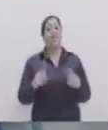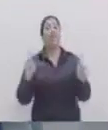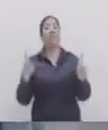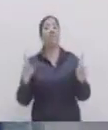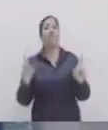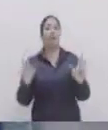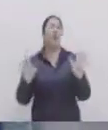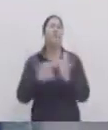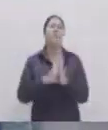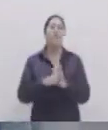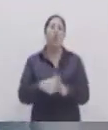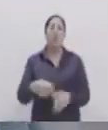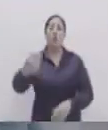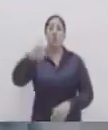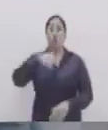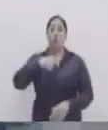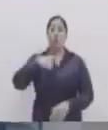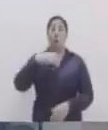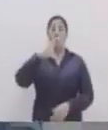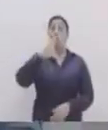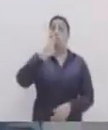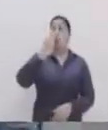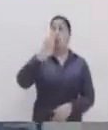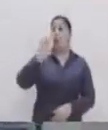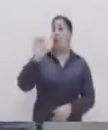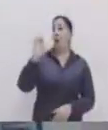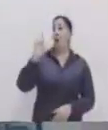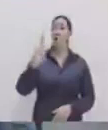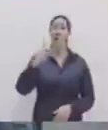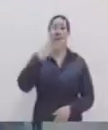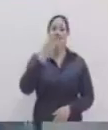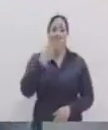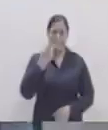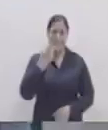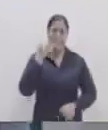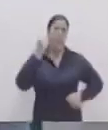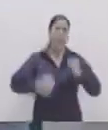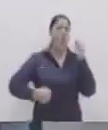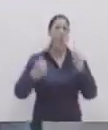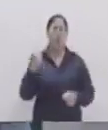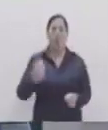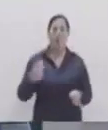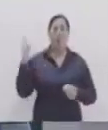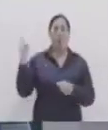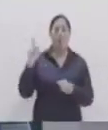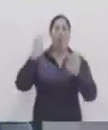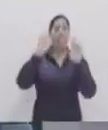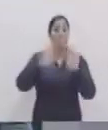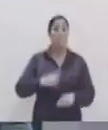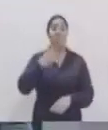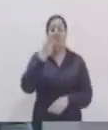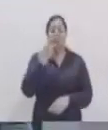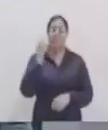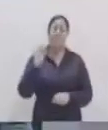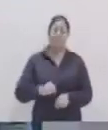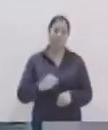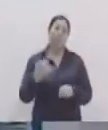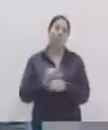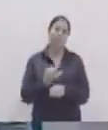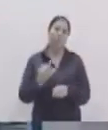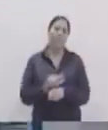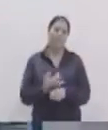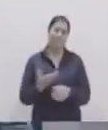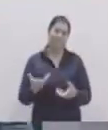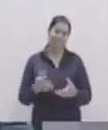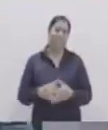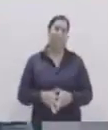diferente decir, por ejemplo, yo correr, no está correcto, ¿verdad? No estoy diciendo, no lo estoy conjugando con la primera persona. Tendría